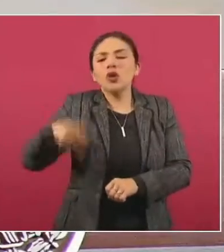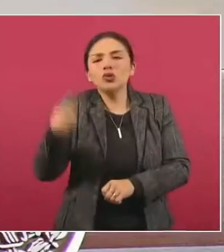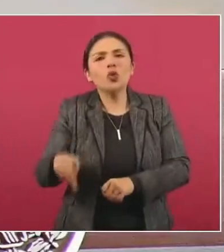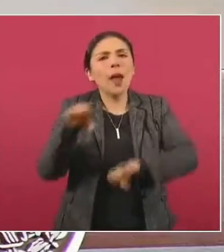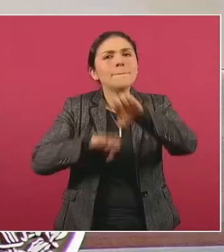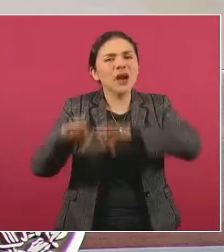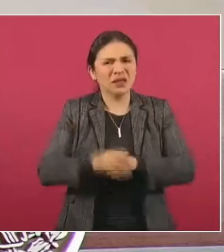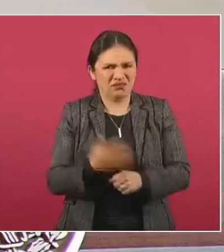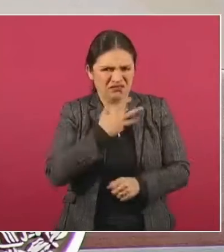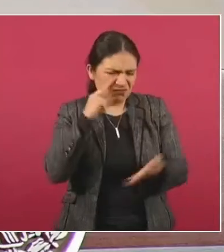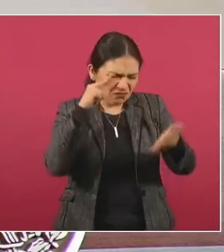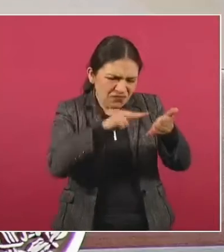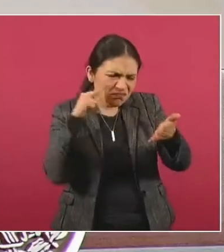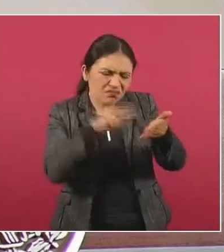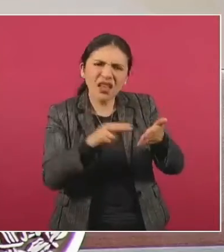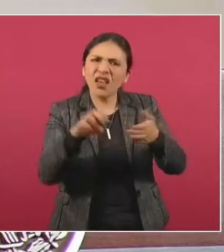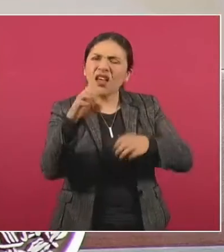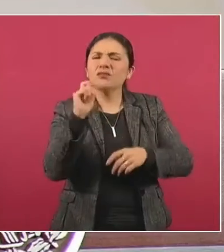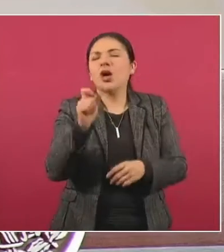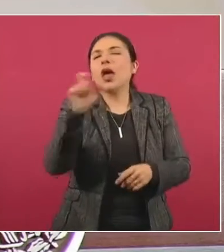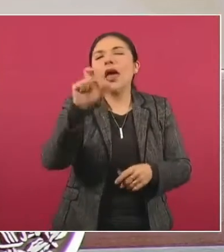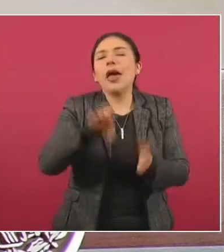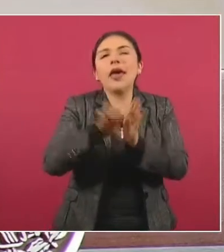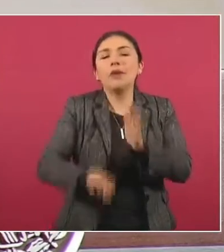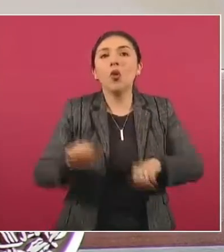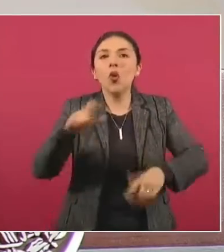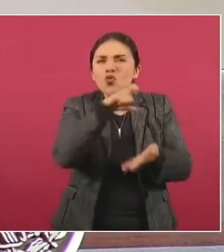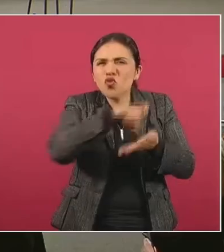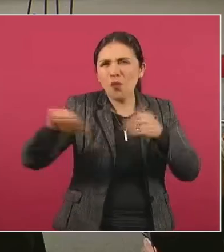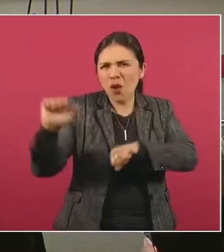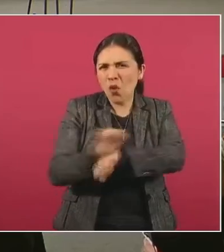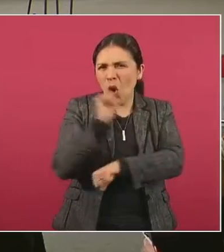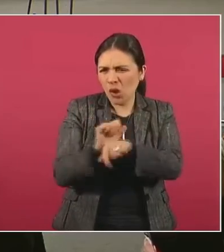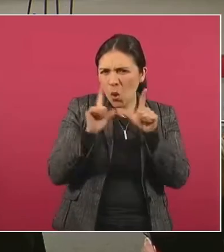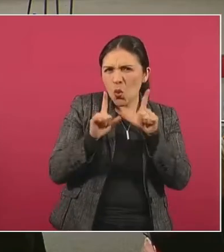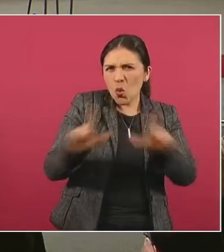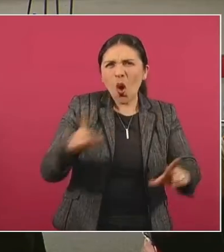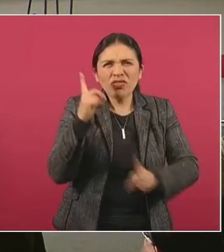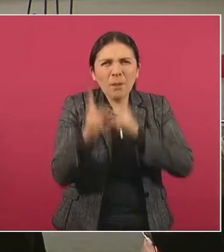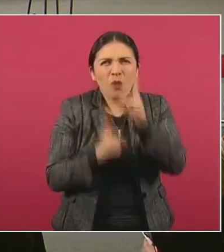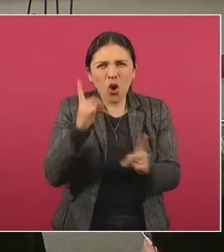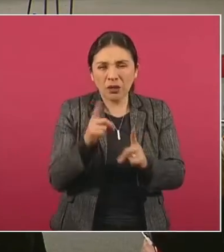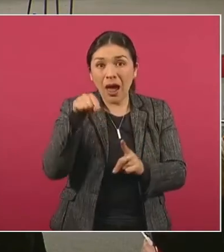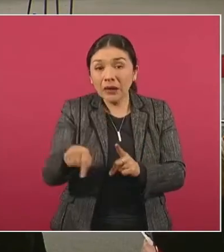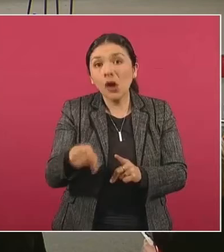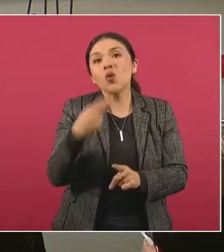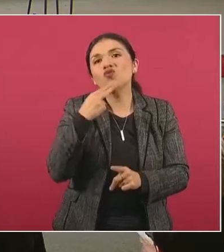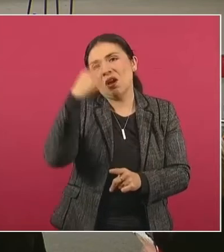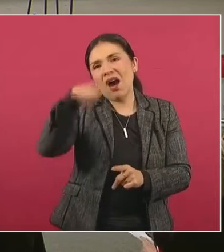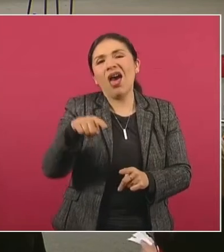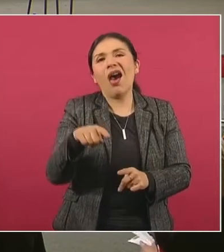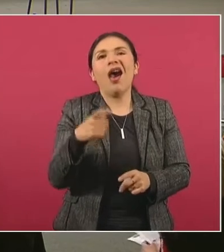hemos encontrado cuando se compran carros deportivos, que se usa mucho para lavar dinero,